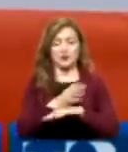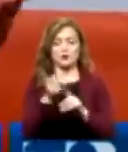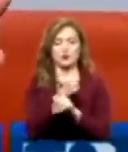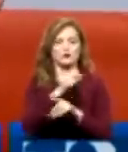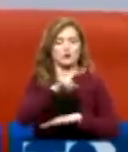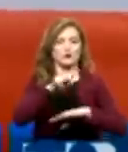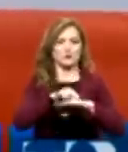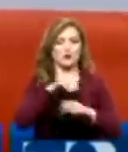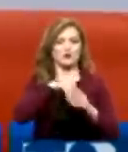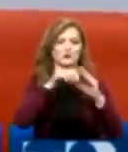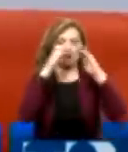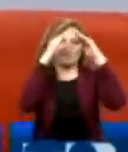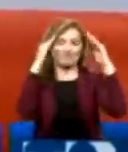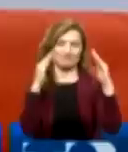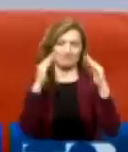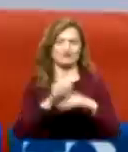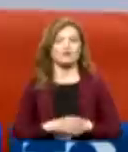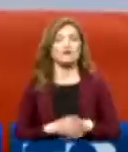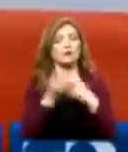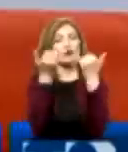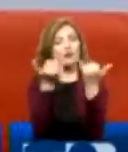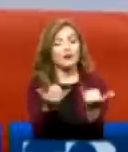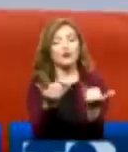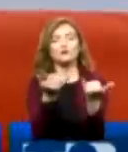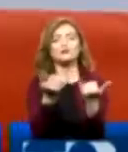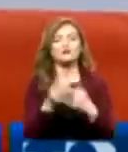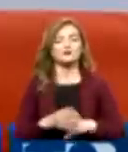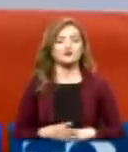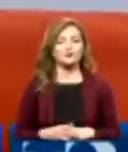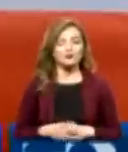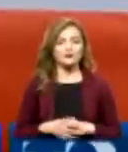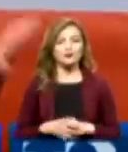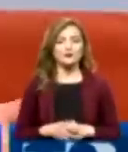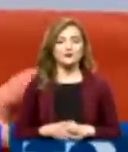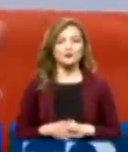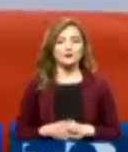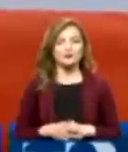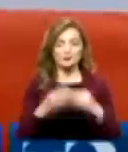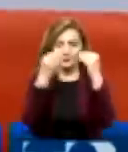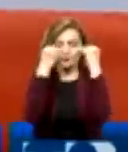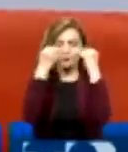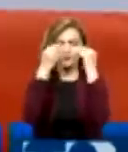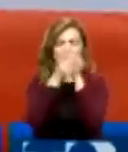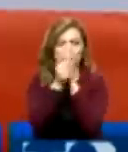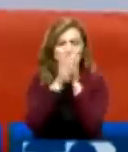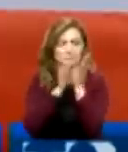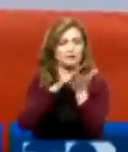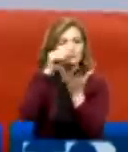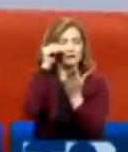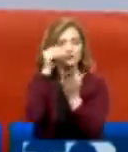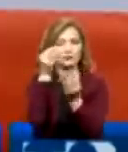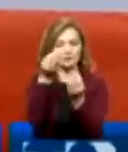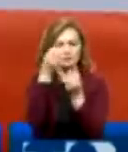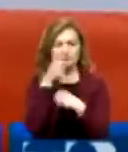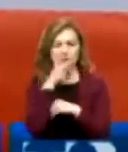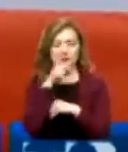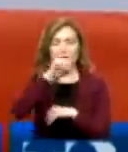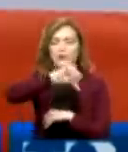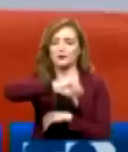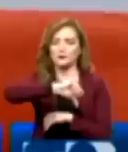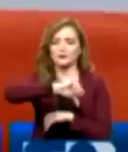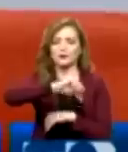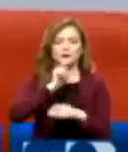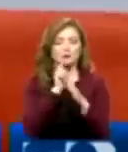en nuestras casas. Pero ahora nosotros quizás con más educación, con más acceso a información, sabemos que eso está mal. Entonces